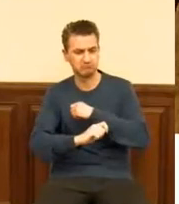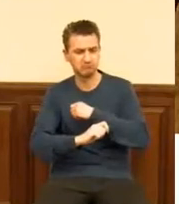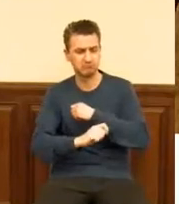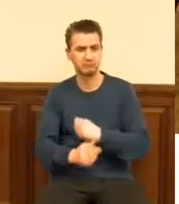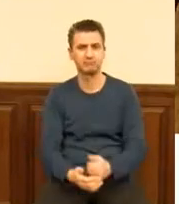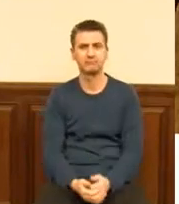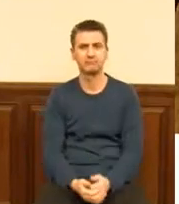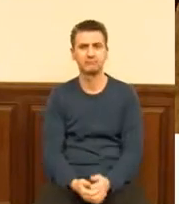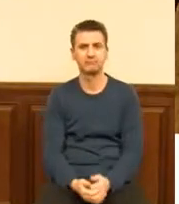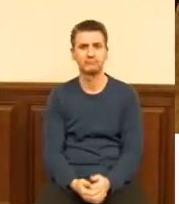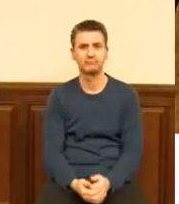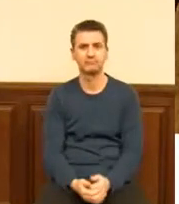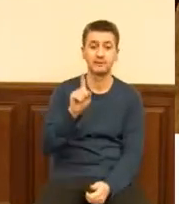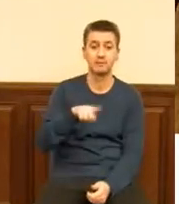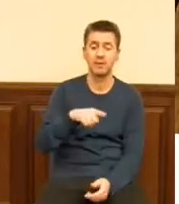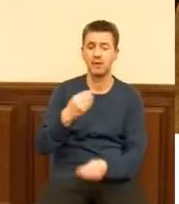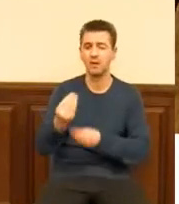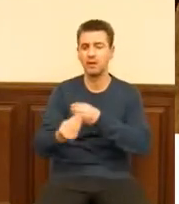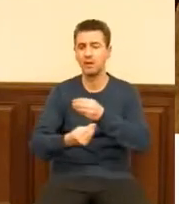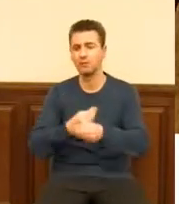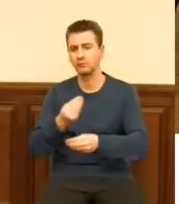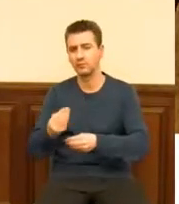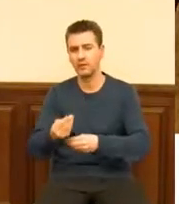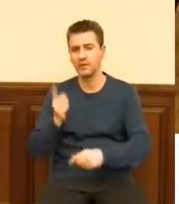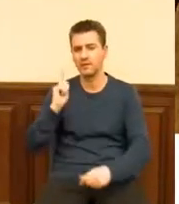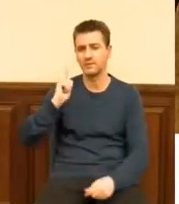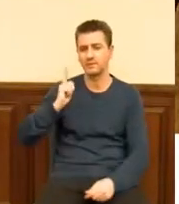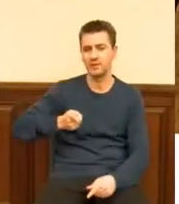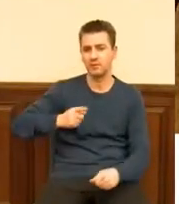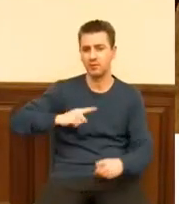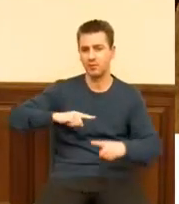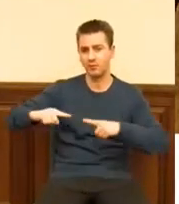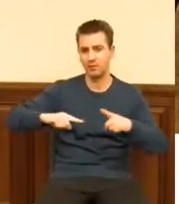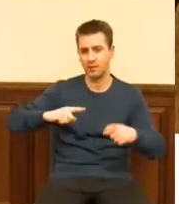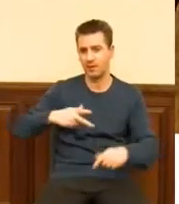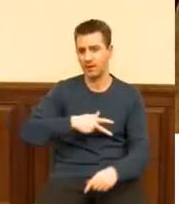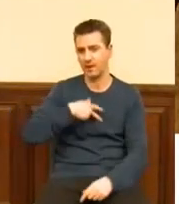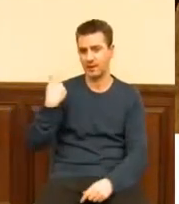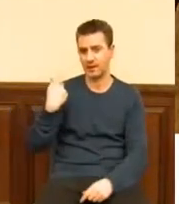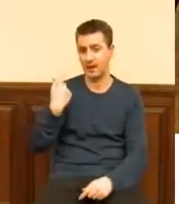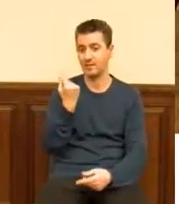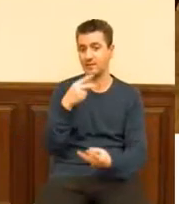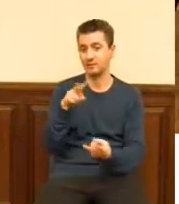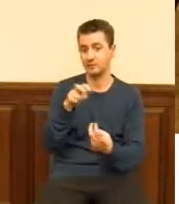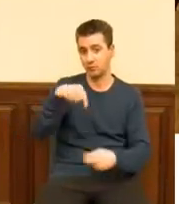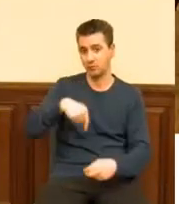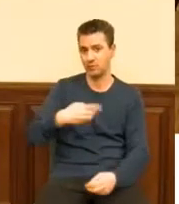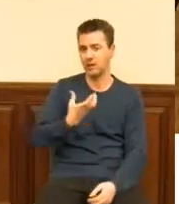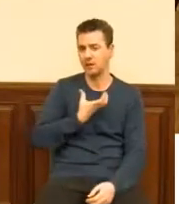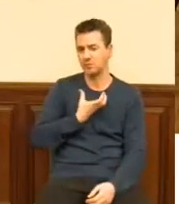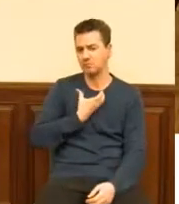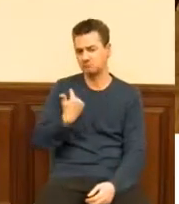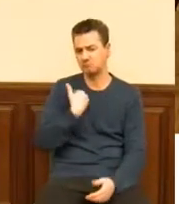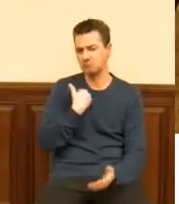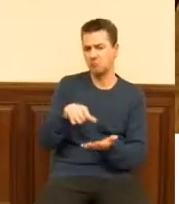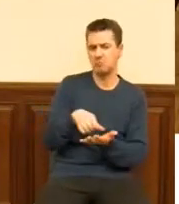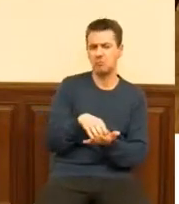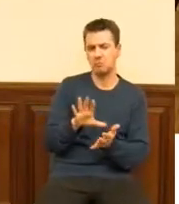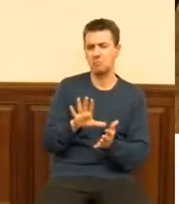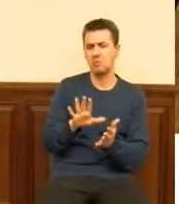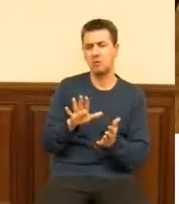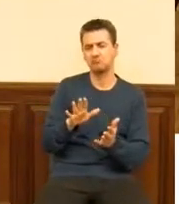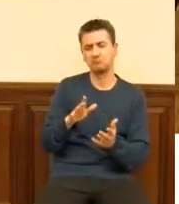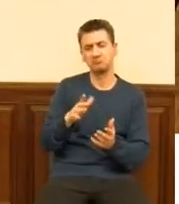la actuación del director general de tributos de este ayuntamiento. Pero bueno, yo entiendo que no es lo